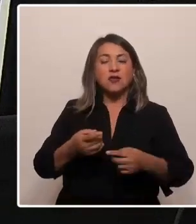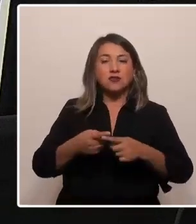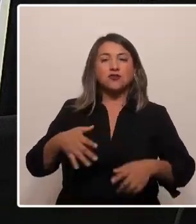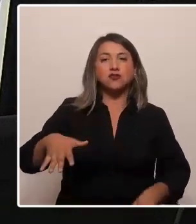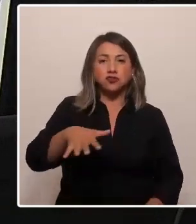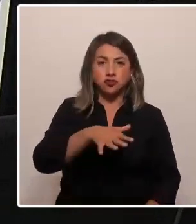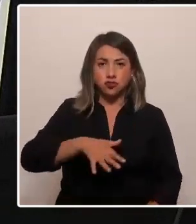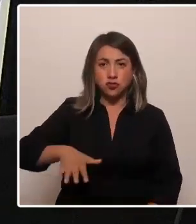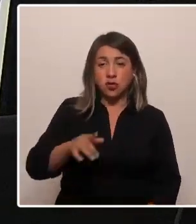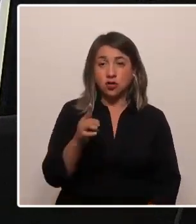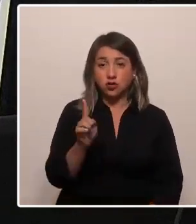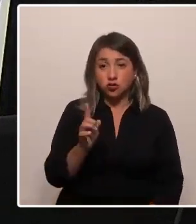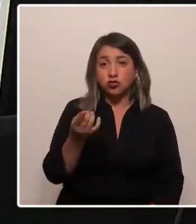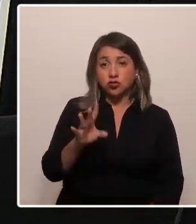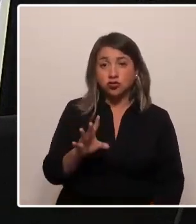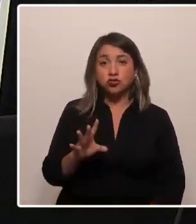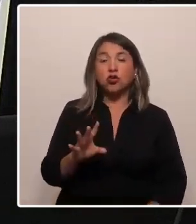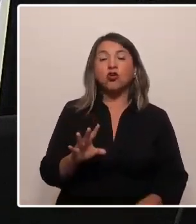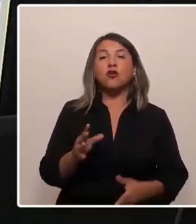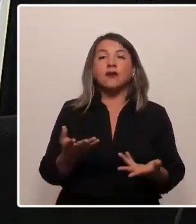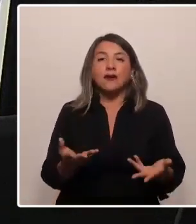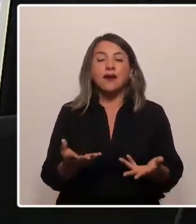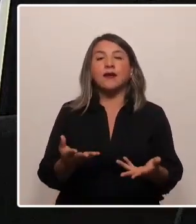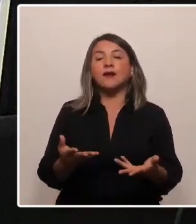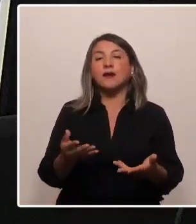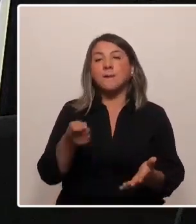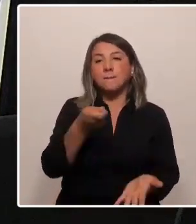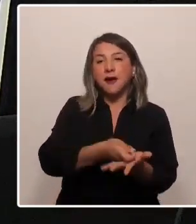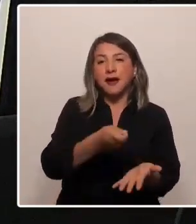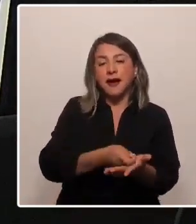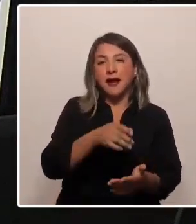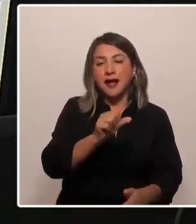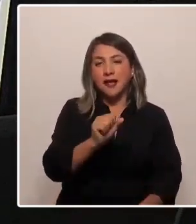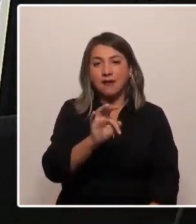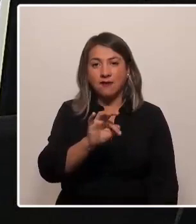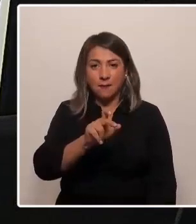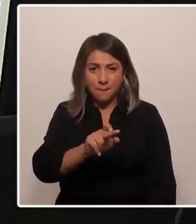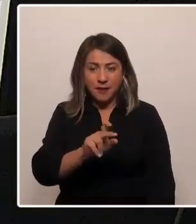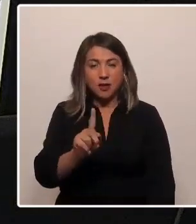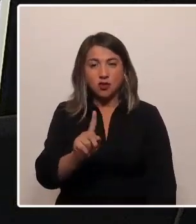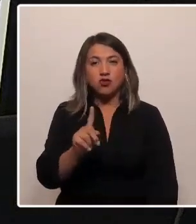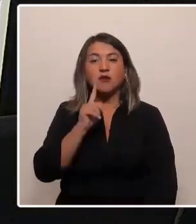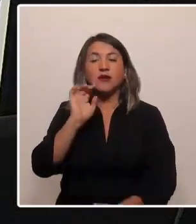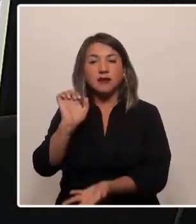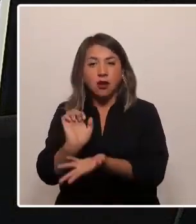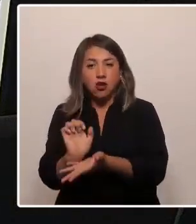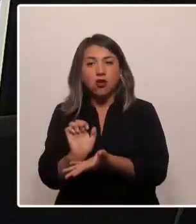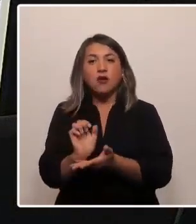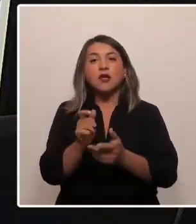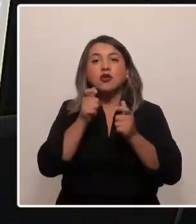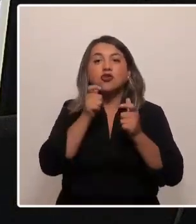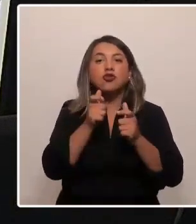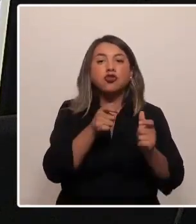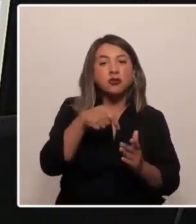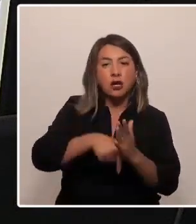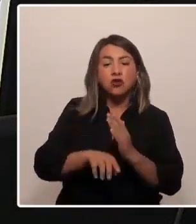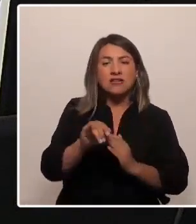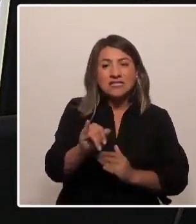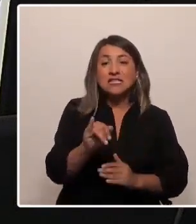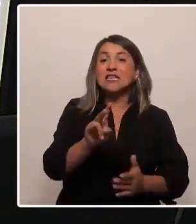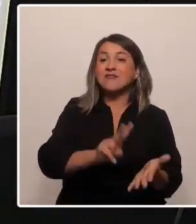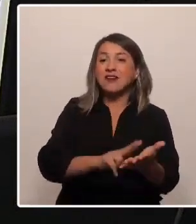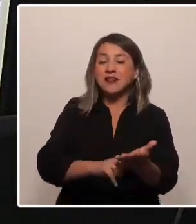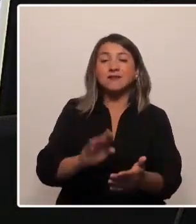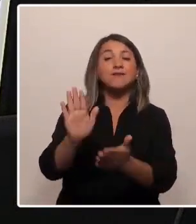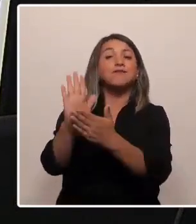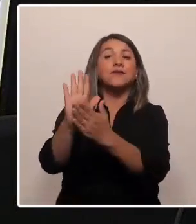no solo tenga que cotizar el trabajador, sino que el empleador y el Estado. Y será la ley, sí, será la ley la